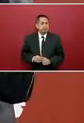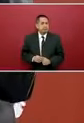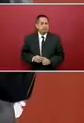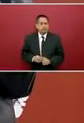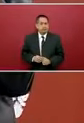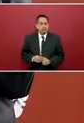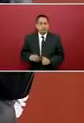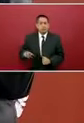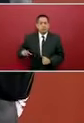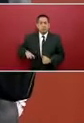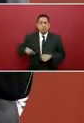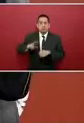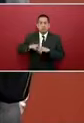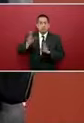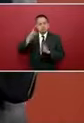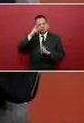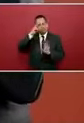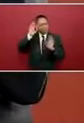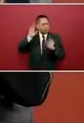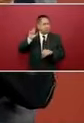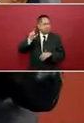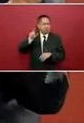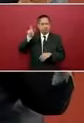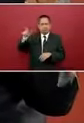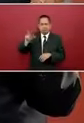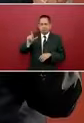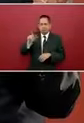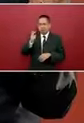El gobernador de La Laguna,